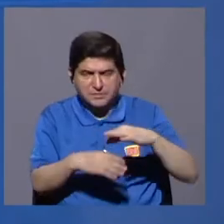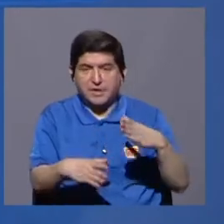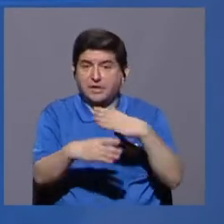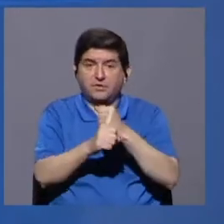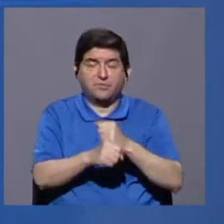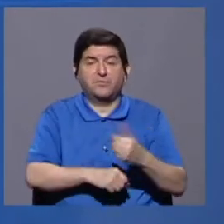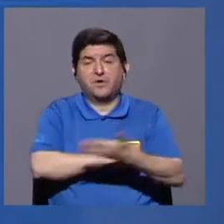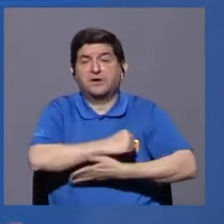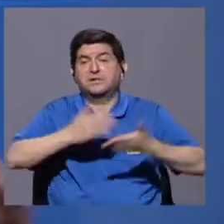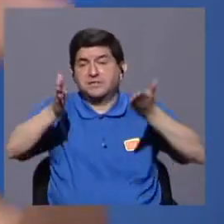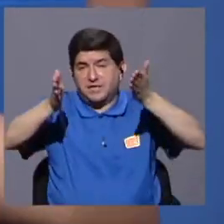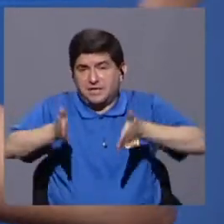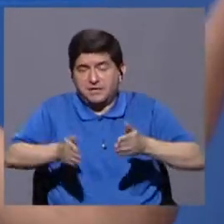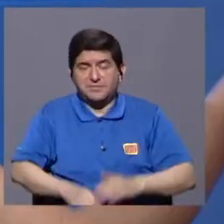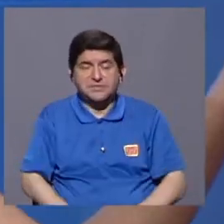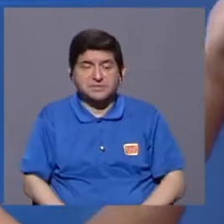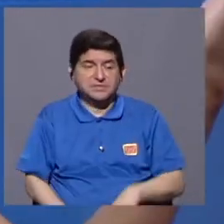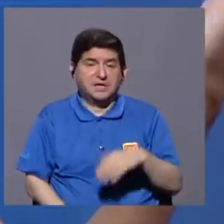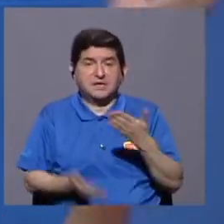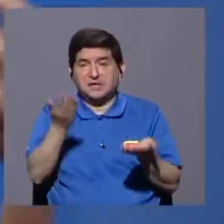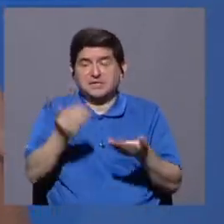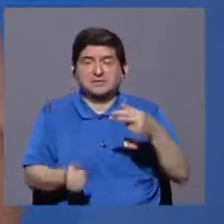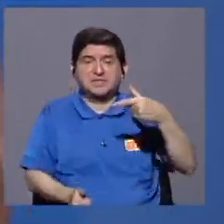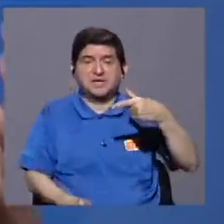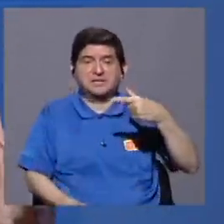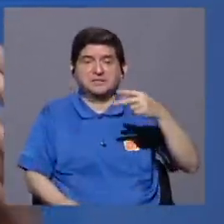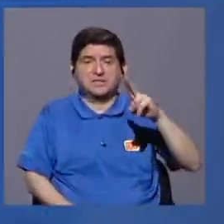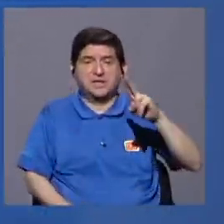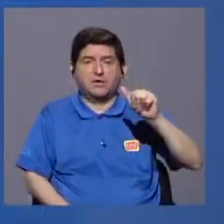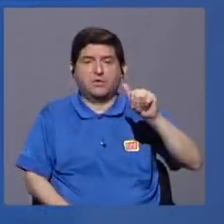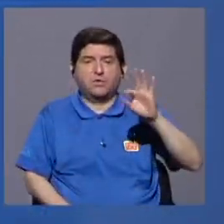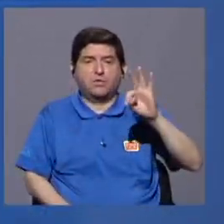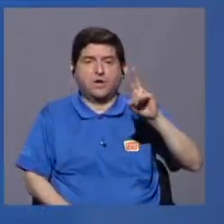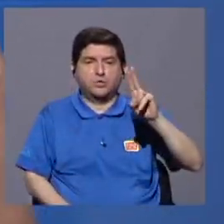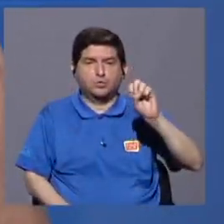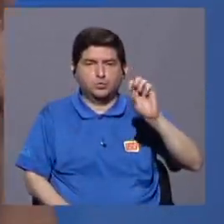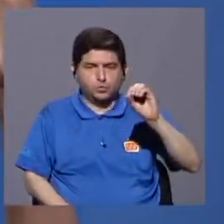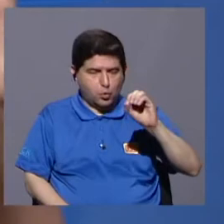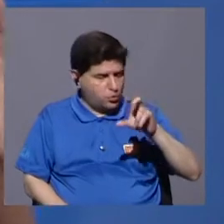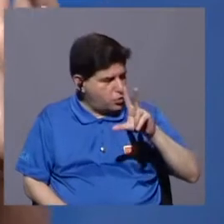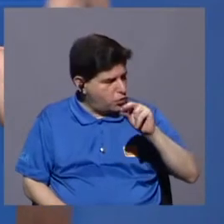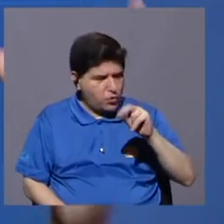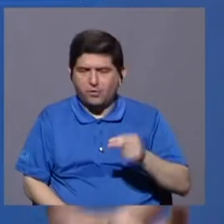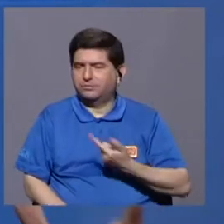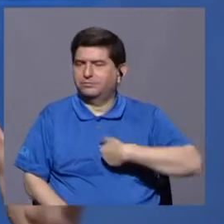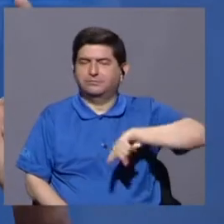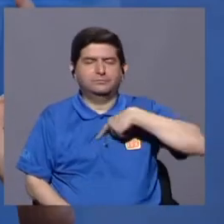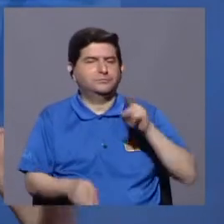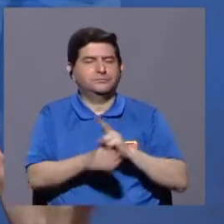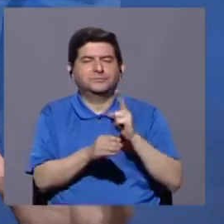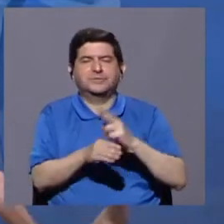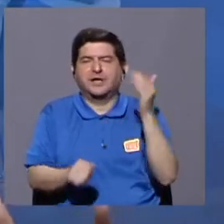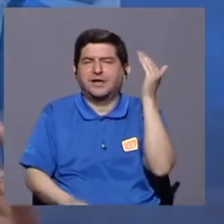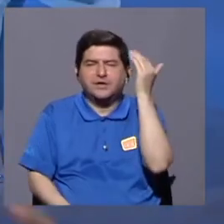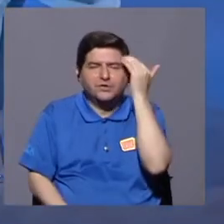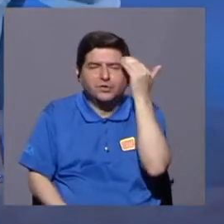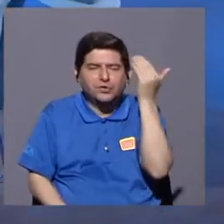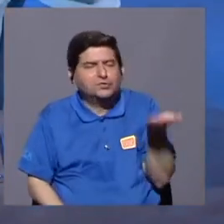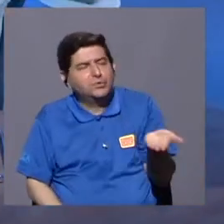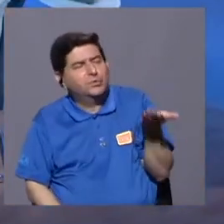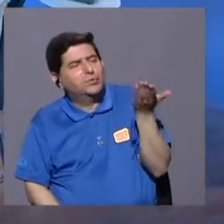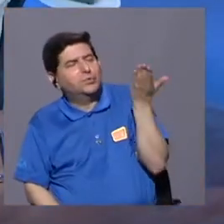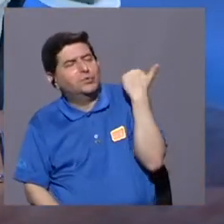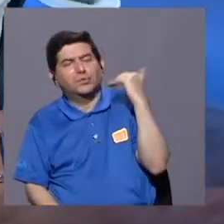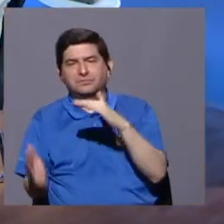un campesino en la zona de Huatuso. Nosotros buscamos sembrar bajo el conocimiento ancestral que tienen